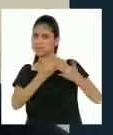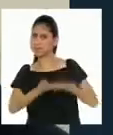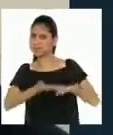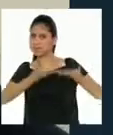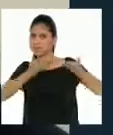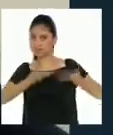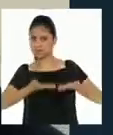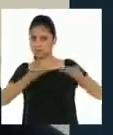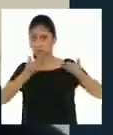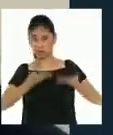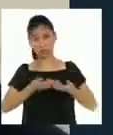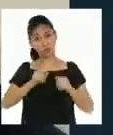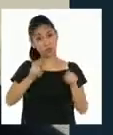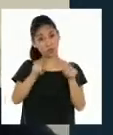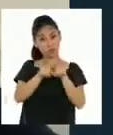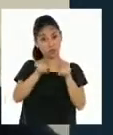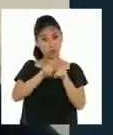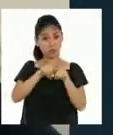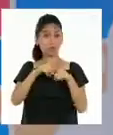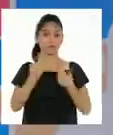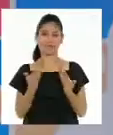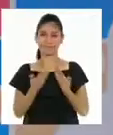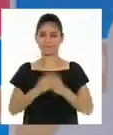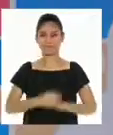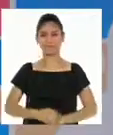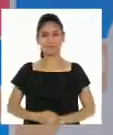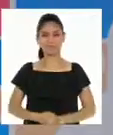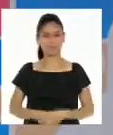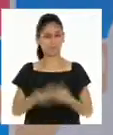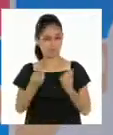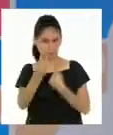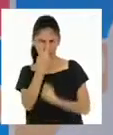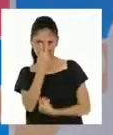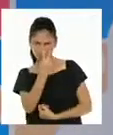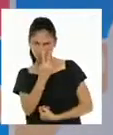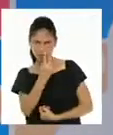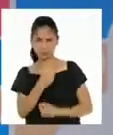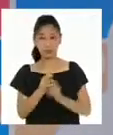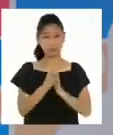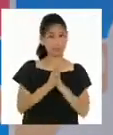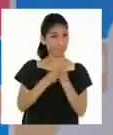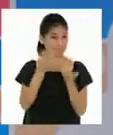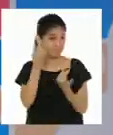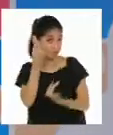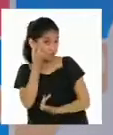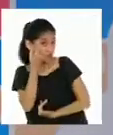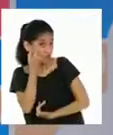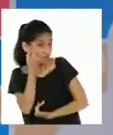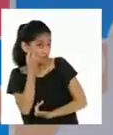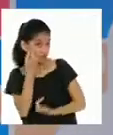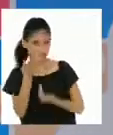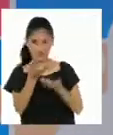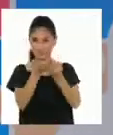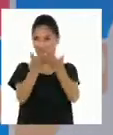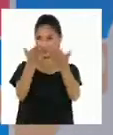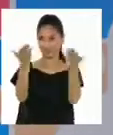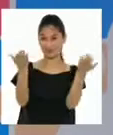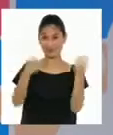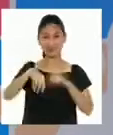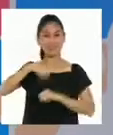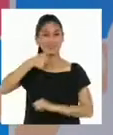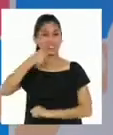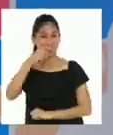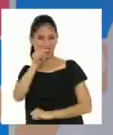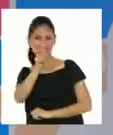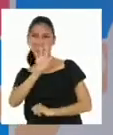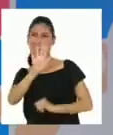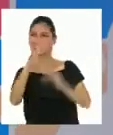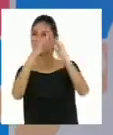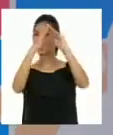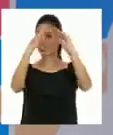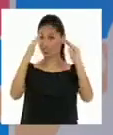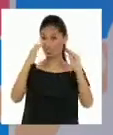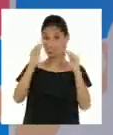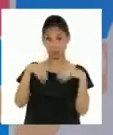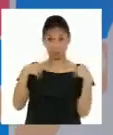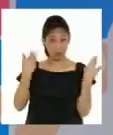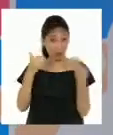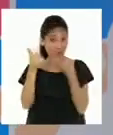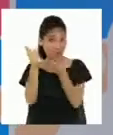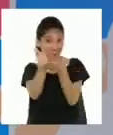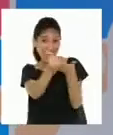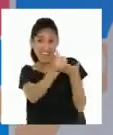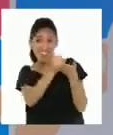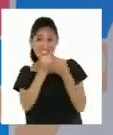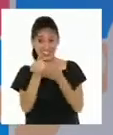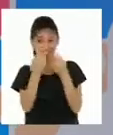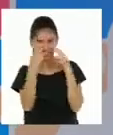75,4 kilogramos, entre otros. Veamos si nos ha quedado claro. Chicas y chicos, allí en sus casas, ¿nos ayudan a identificar